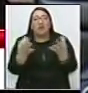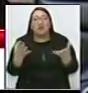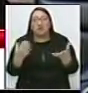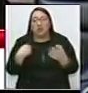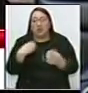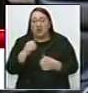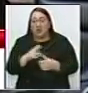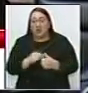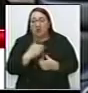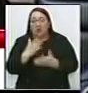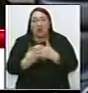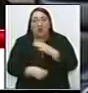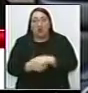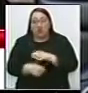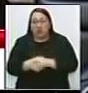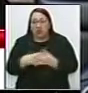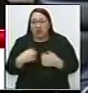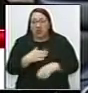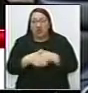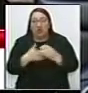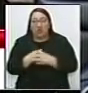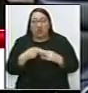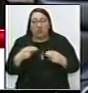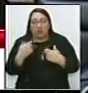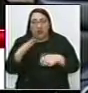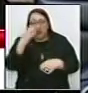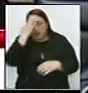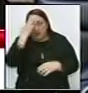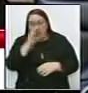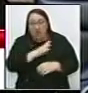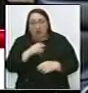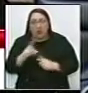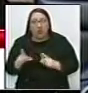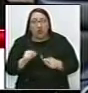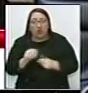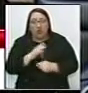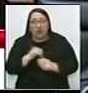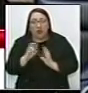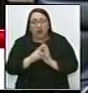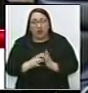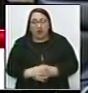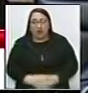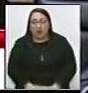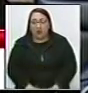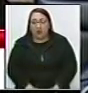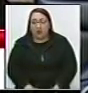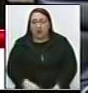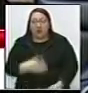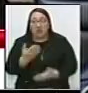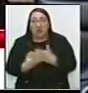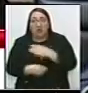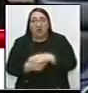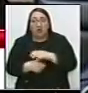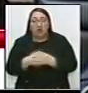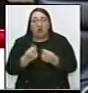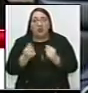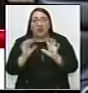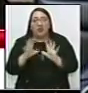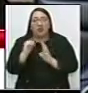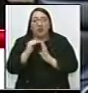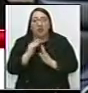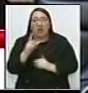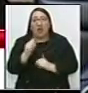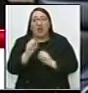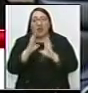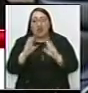denunciamos los actos de corrupción que hay a todo nivel, en gobiernos locales, en gobiernos regionales, corrupción que nos cuesta 10 millones al